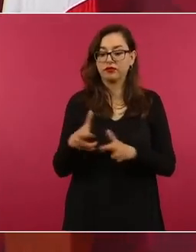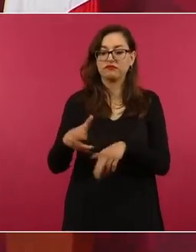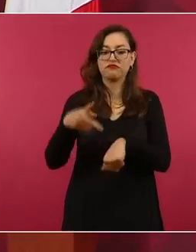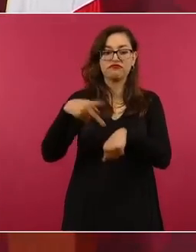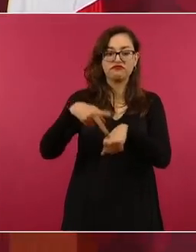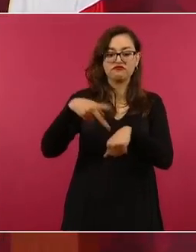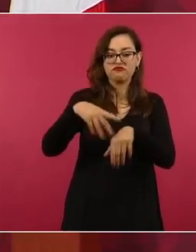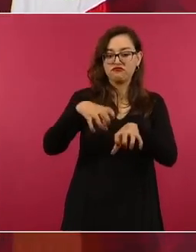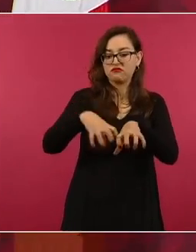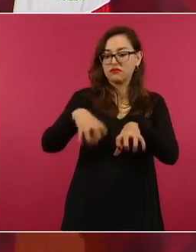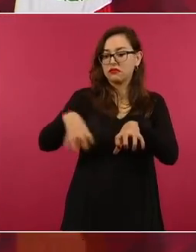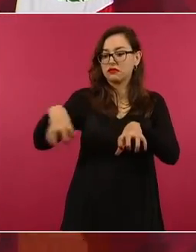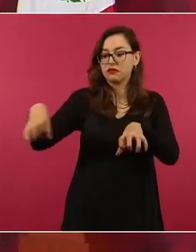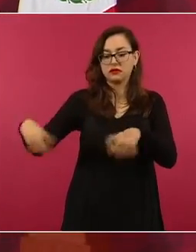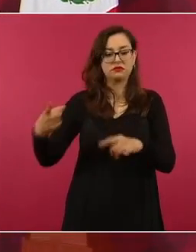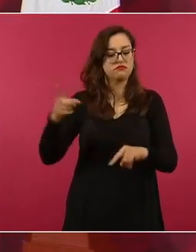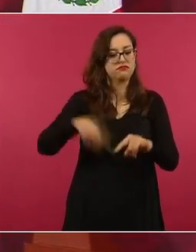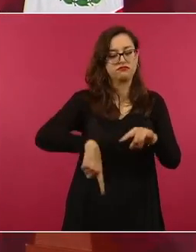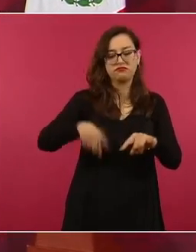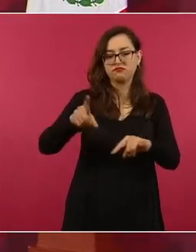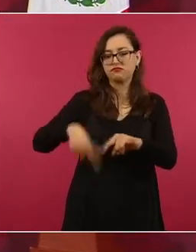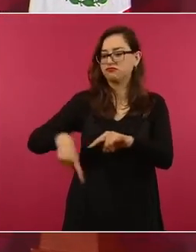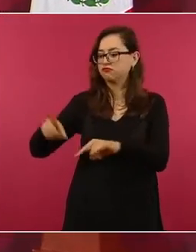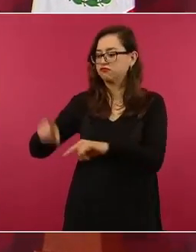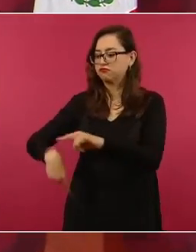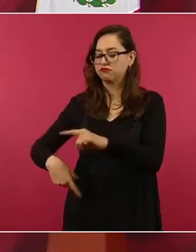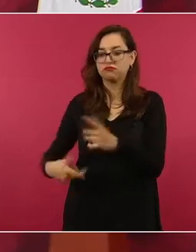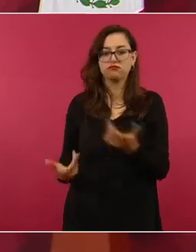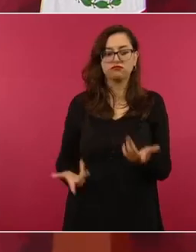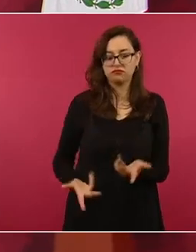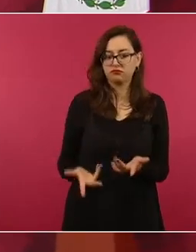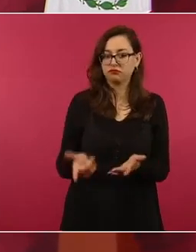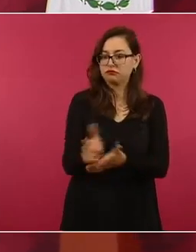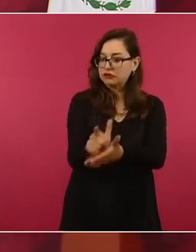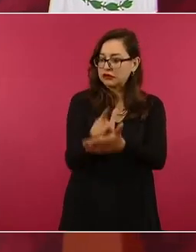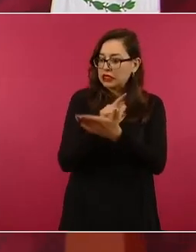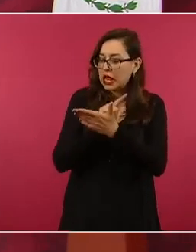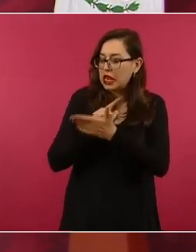al Golfo, y todo esto va a evitar